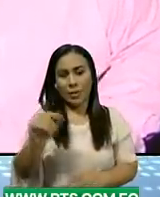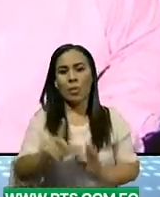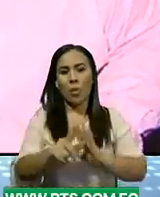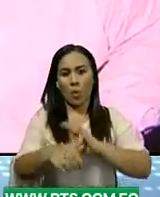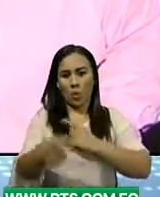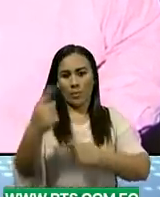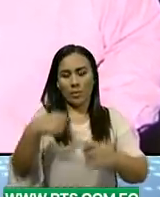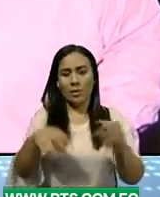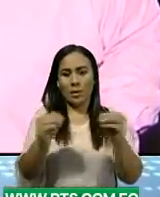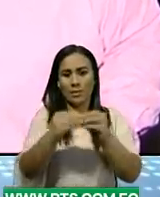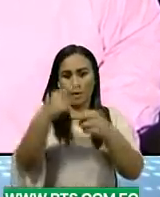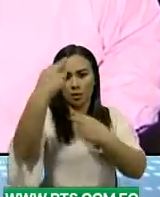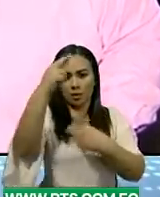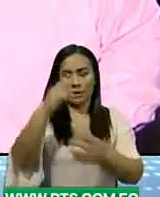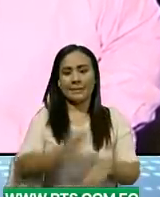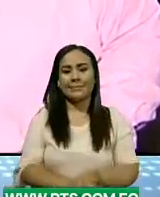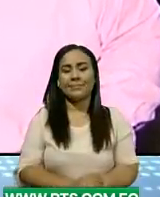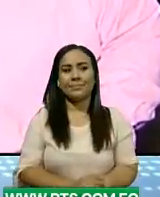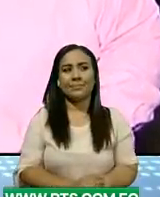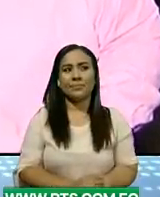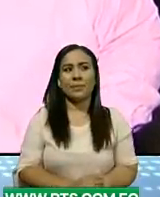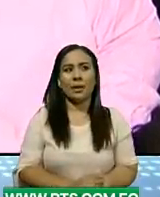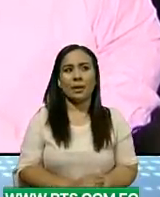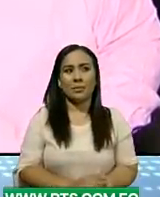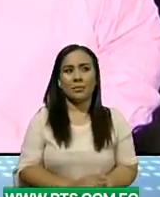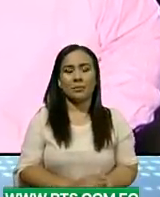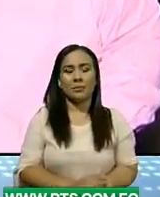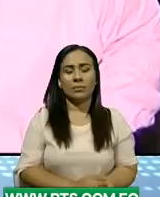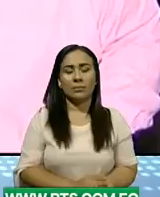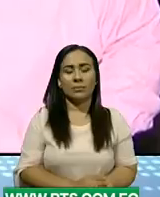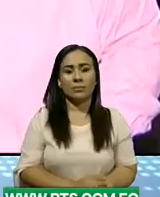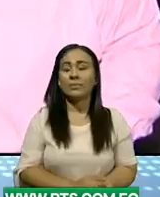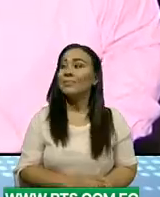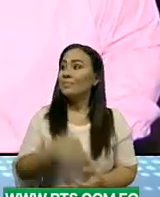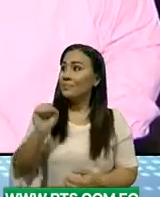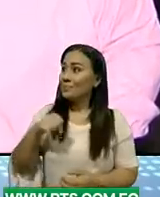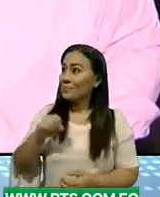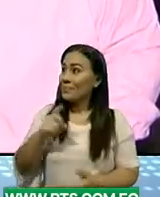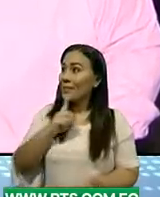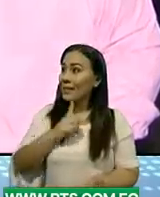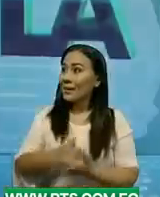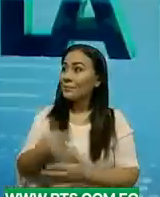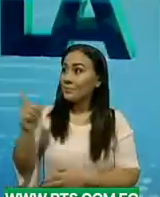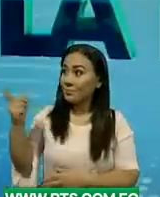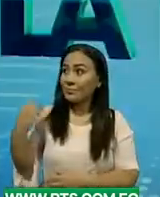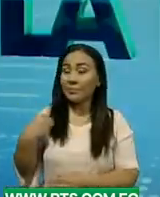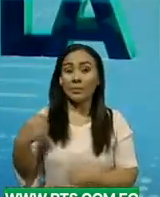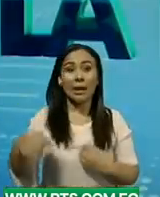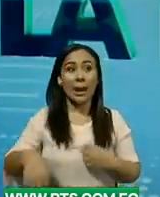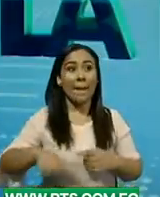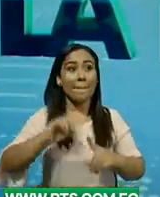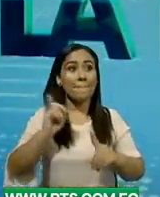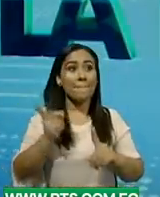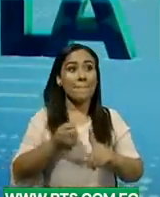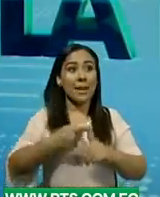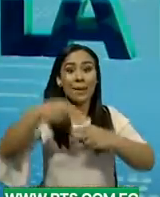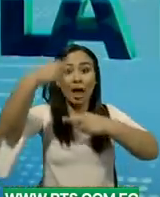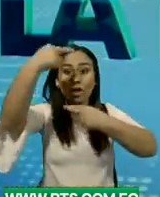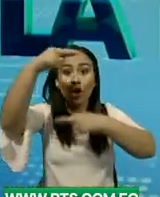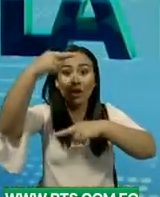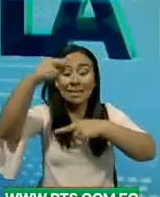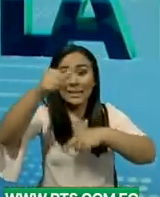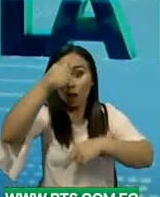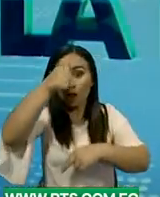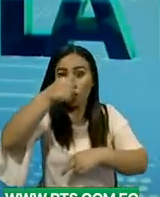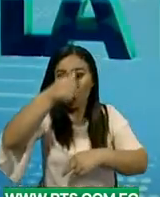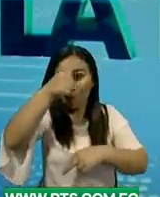regresamos contigo, Anali Estudios. Televidentes, amigos, buenas noches. Así es, Carlos Julio. En efecto, nuestra primera emisión será a partir de